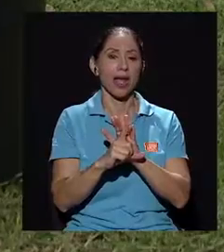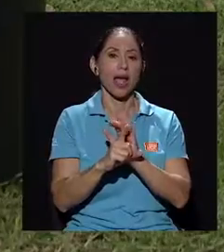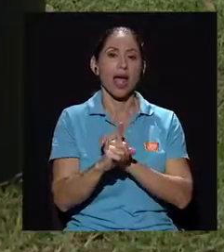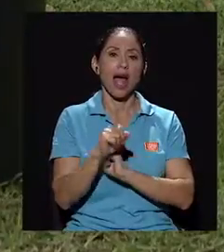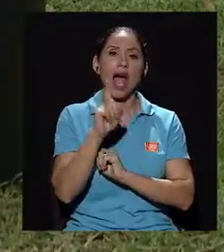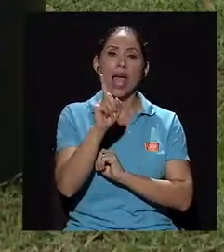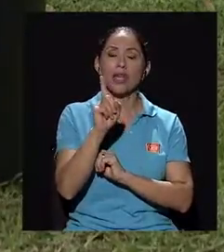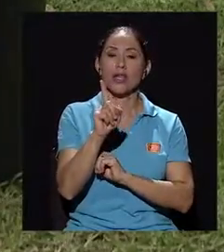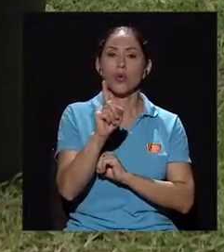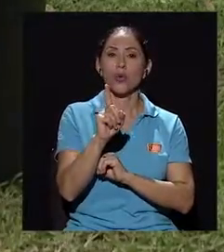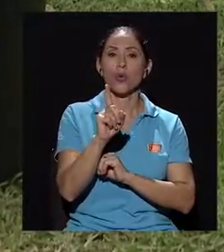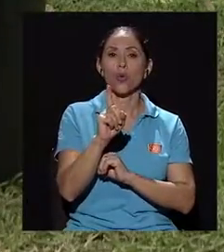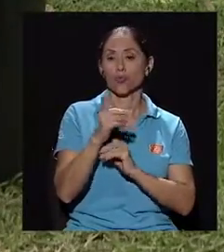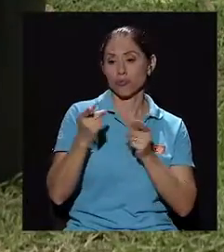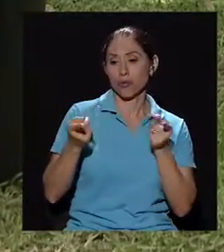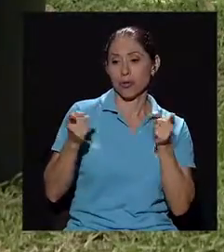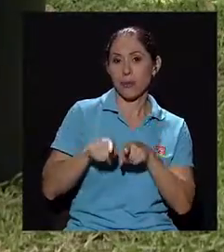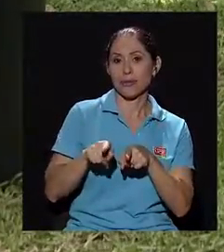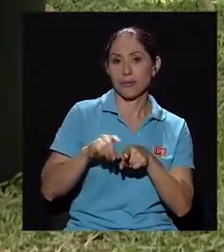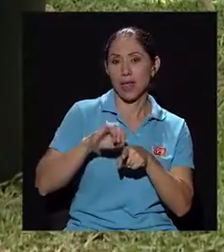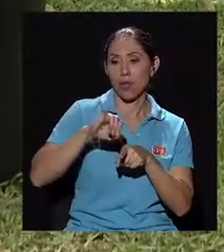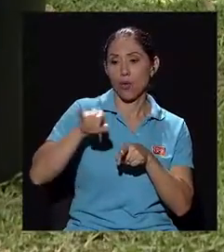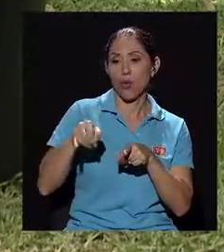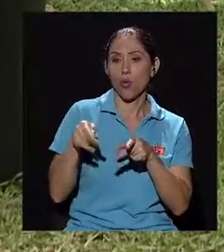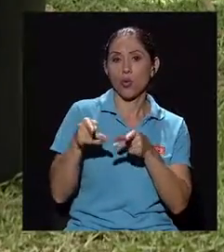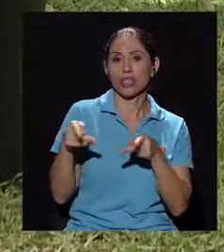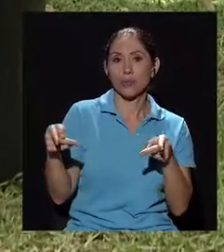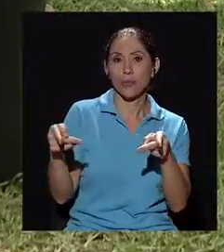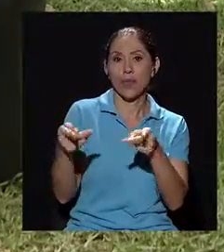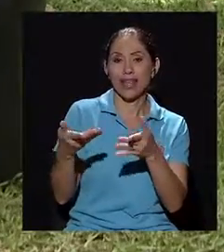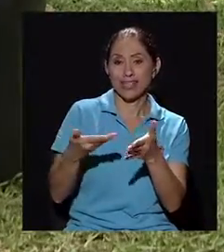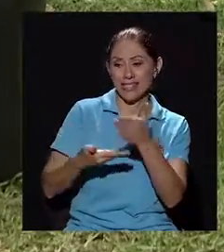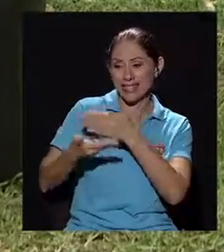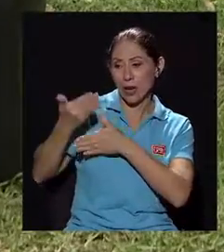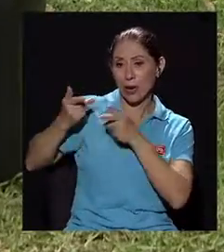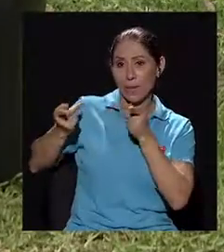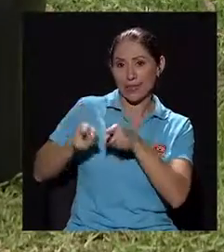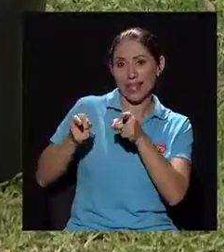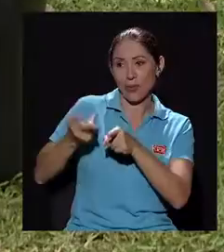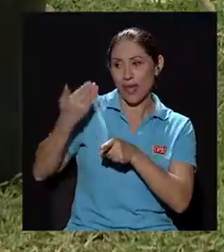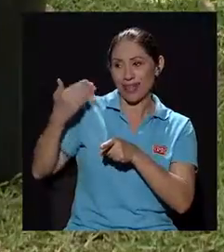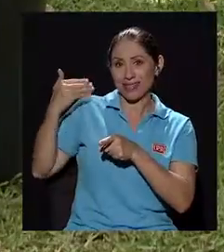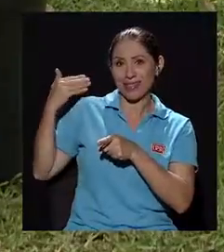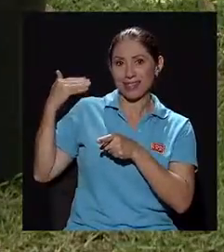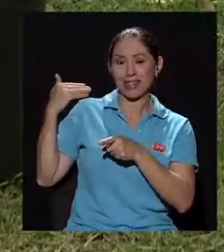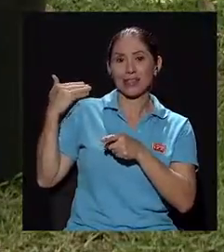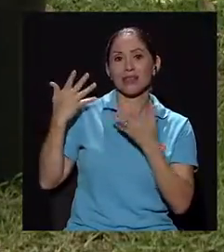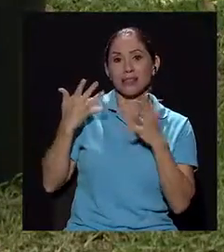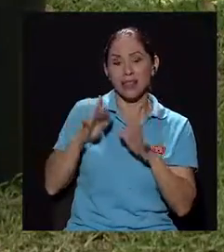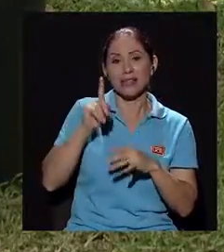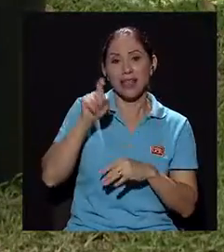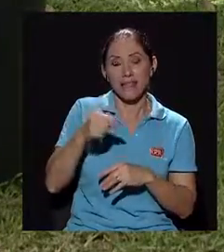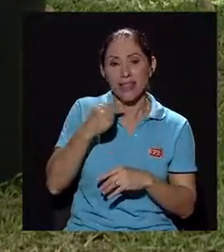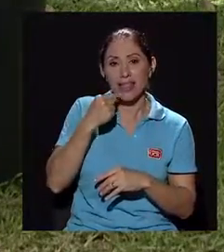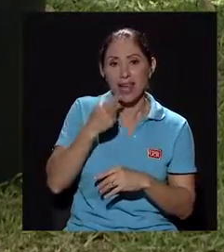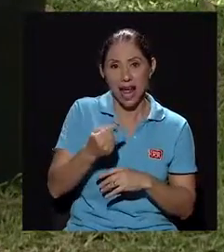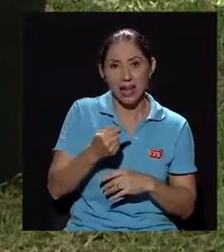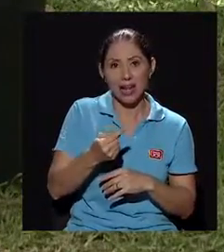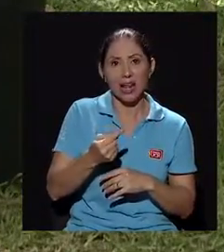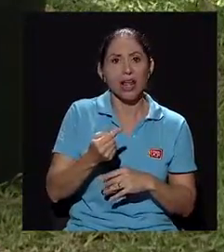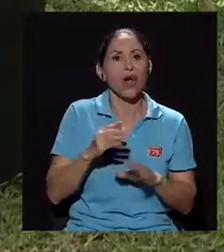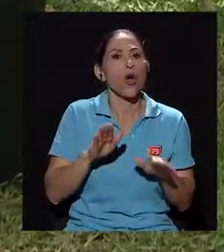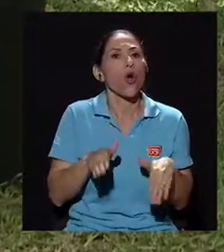hay una jurisprudencia, o sea, donde siempre uno, o sea, tiene que indicar, o sea, cómo se utilizará